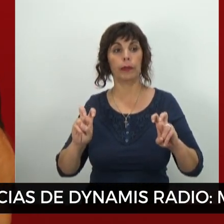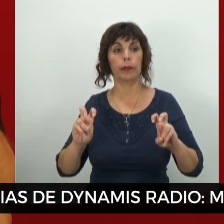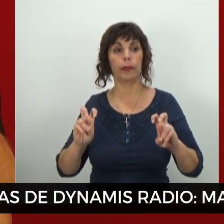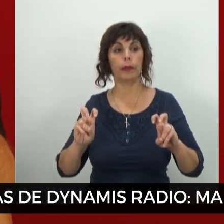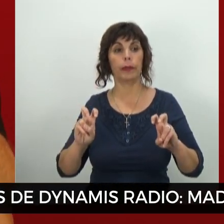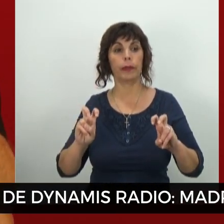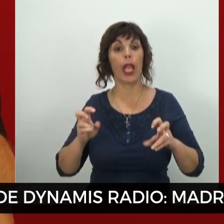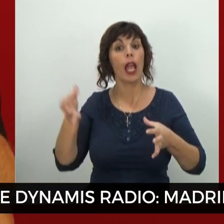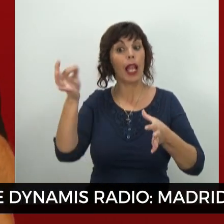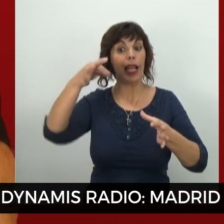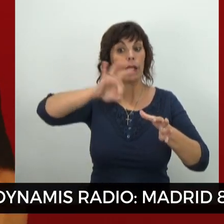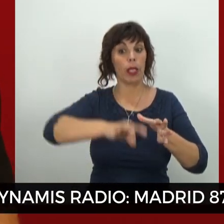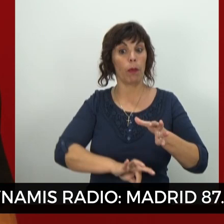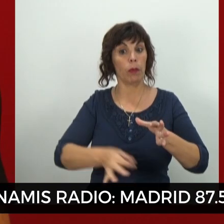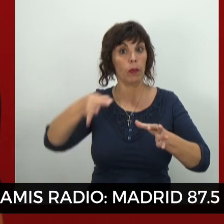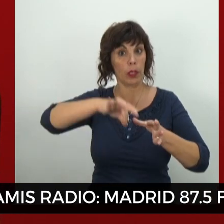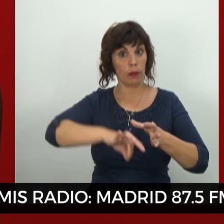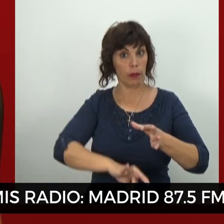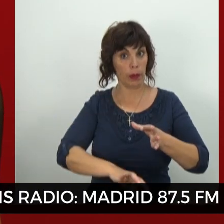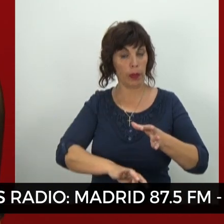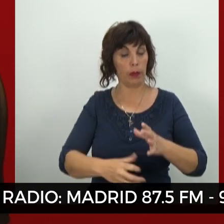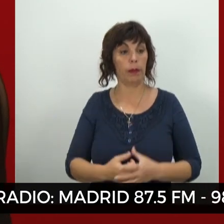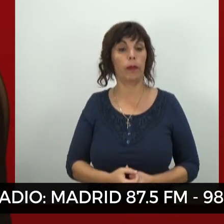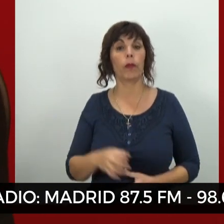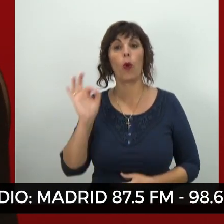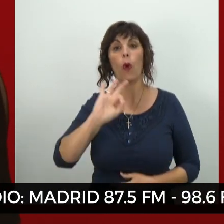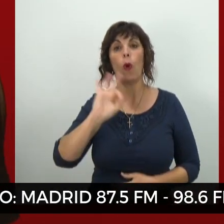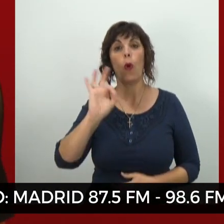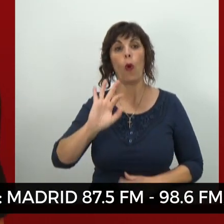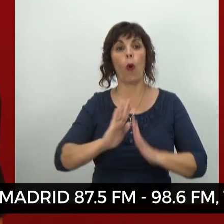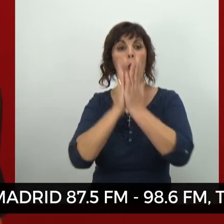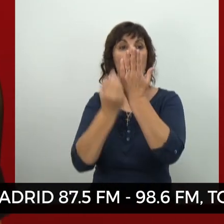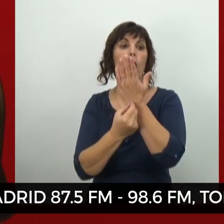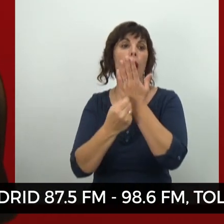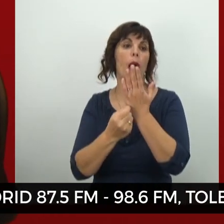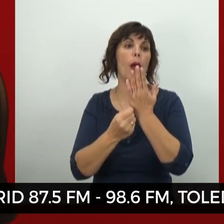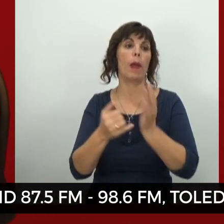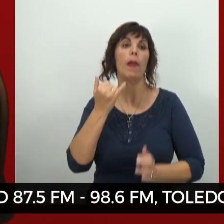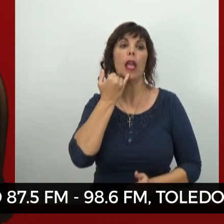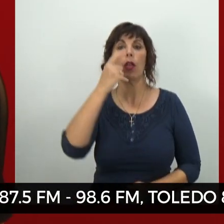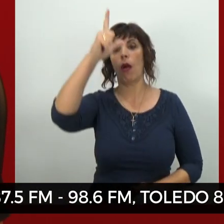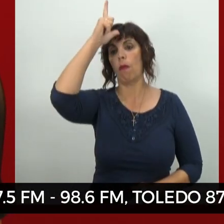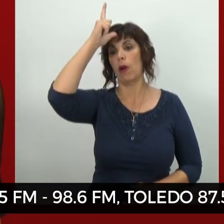sembrador, o como en las Biblias alemanas e inglesas le llama,